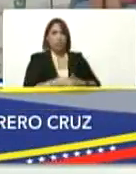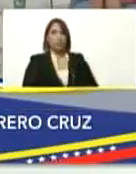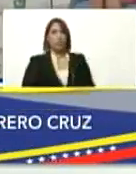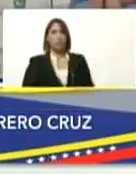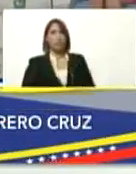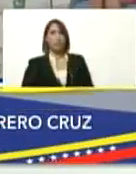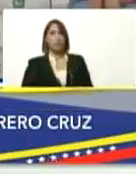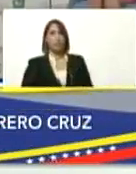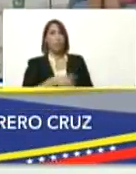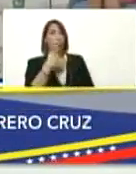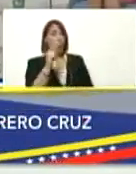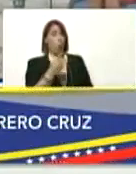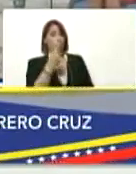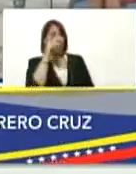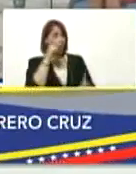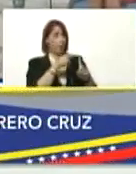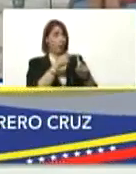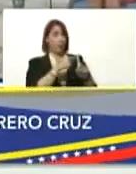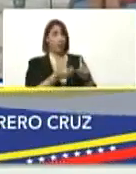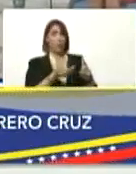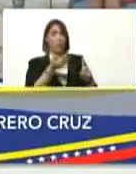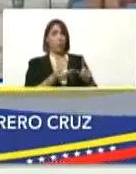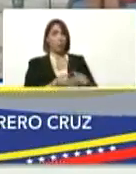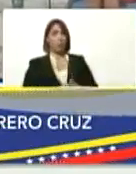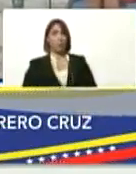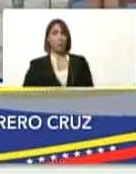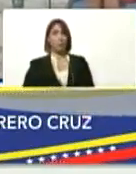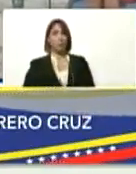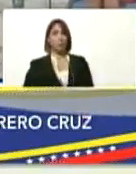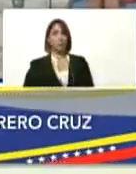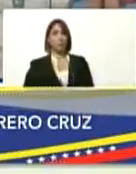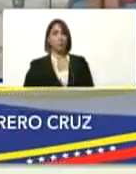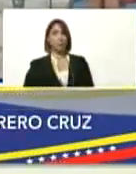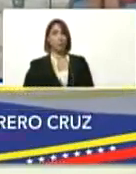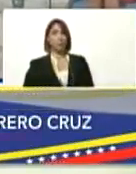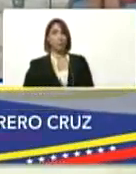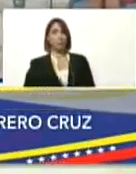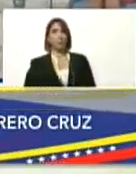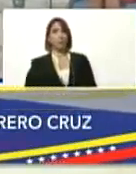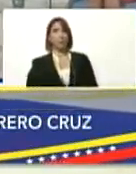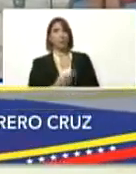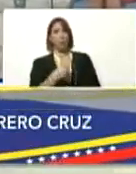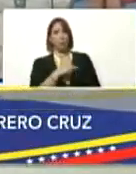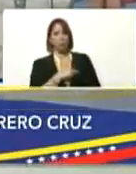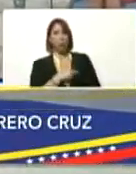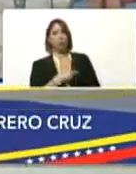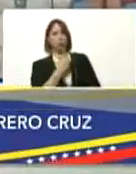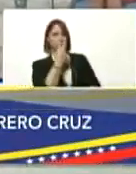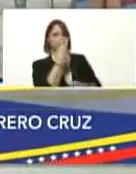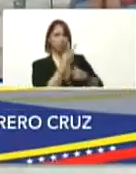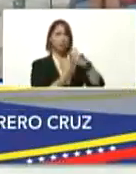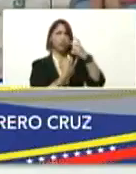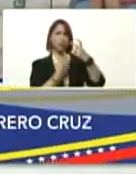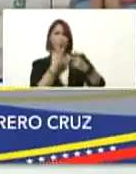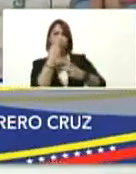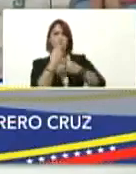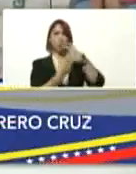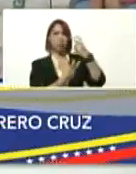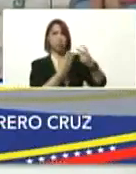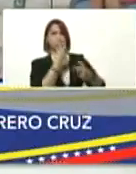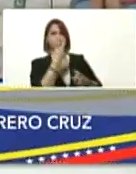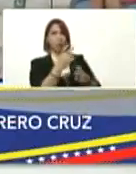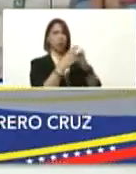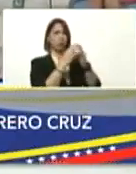de los objetivos importantes es que le hemos dado un pase, un recorrido a todo